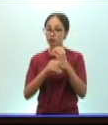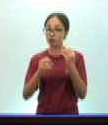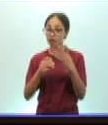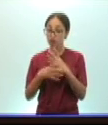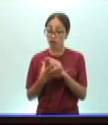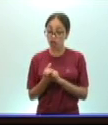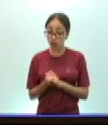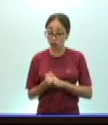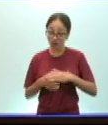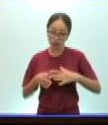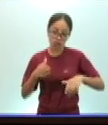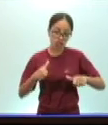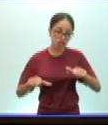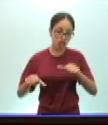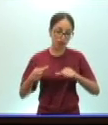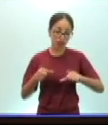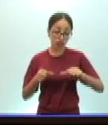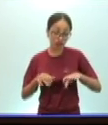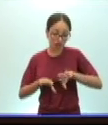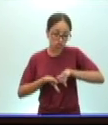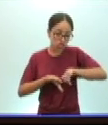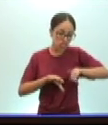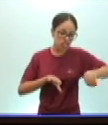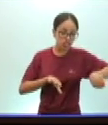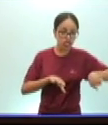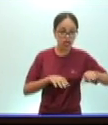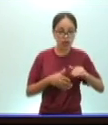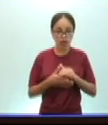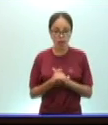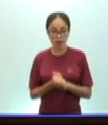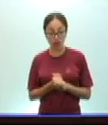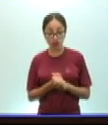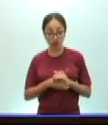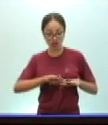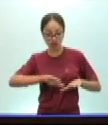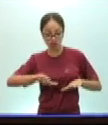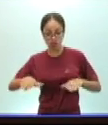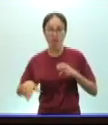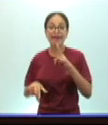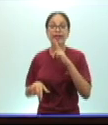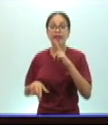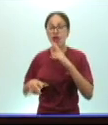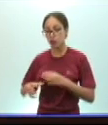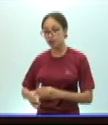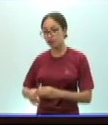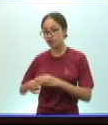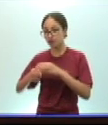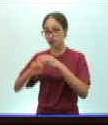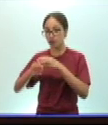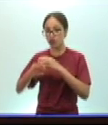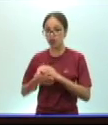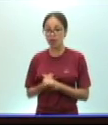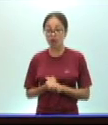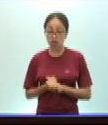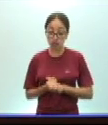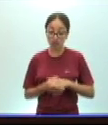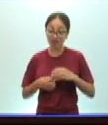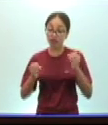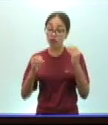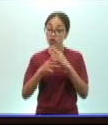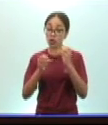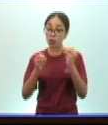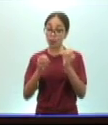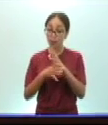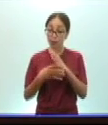esta mezcla y que ahora nos queda separado el componente líquido agua en este vaso de precipitados y la poliespuma que es